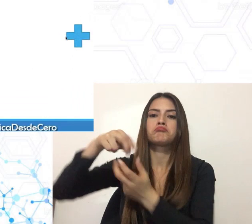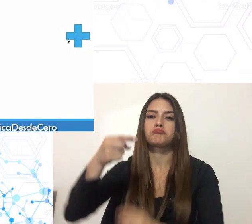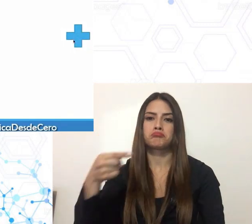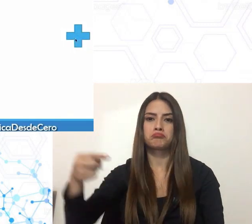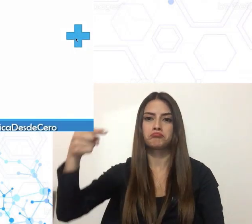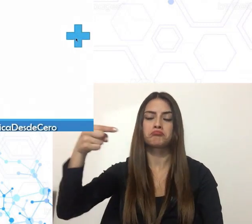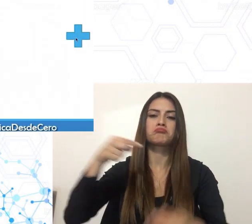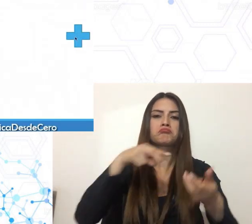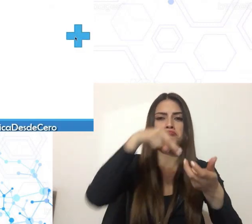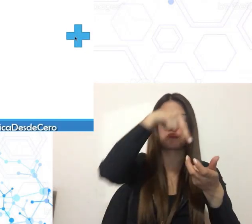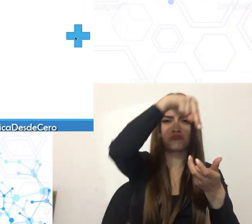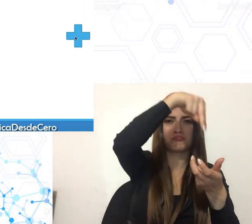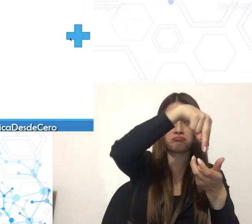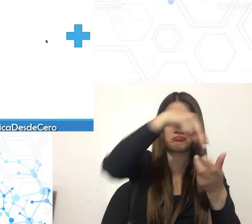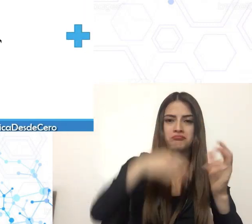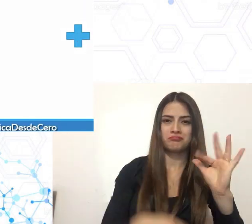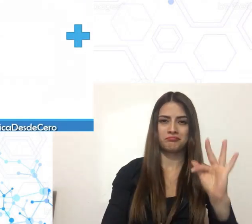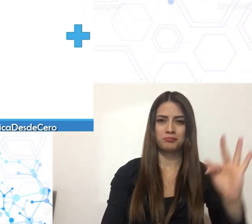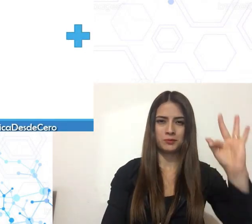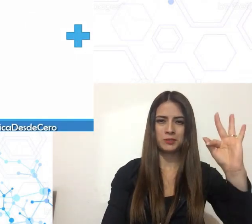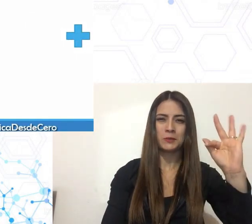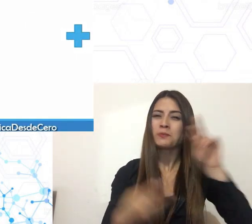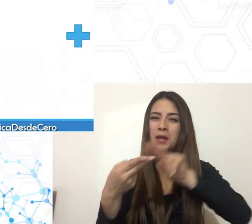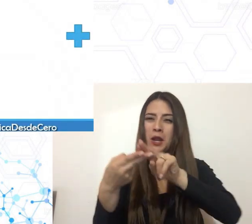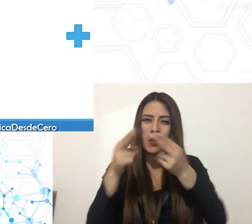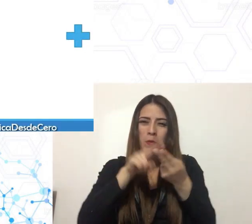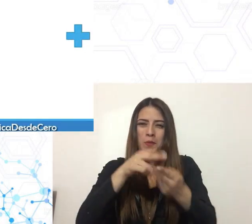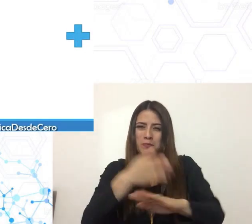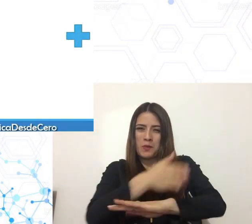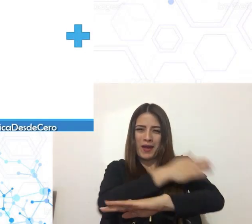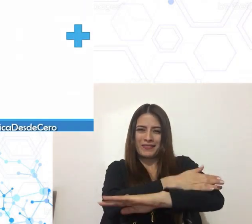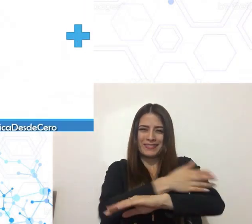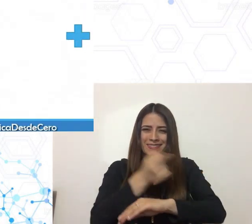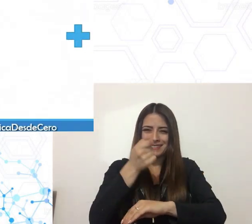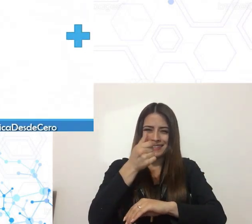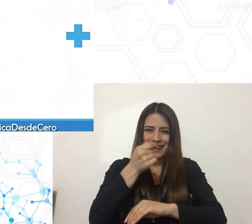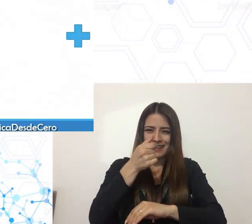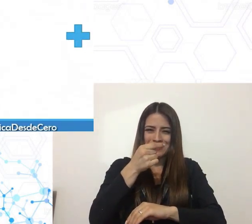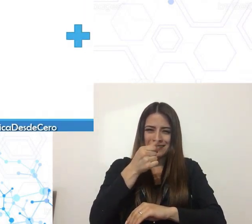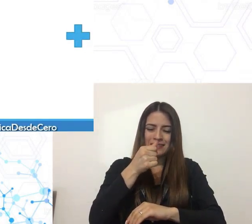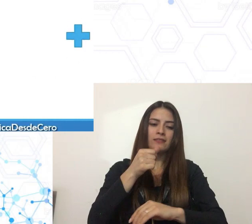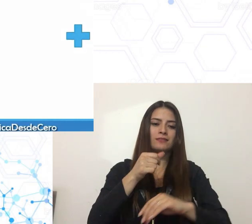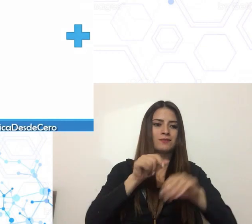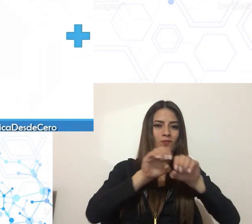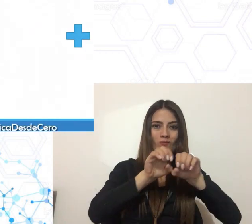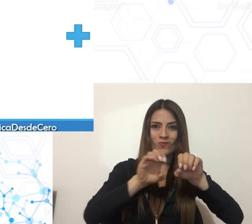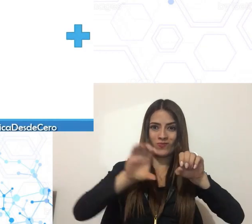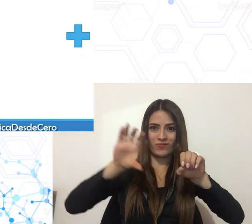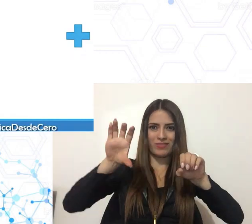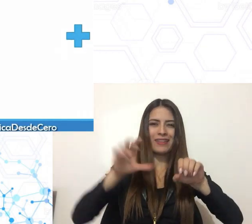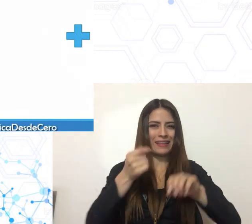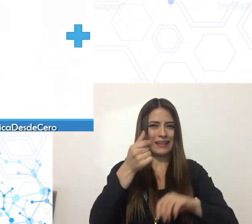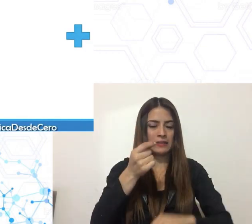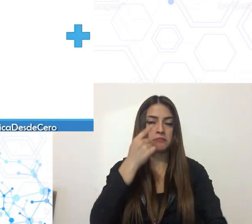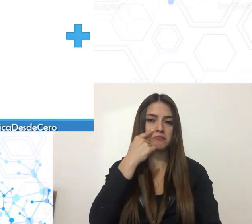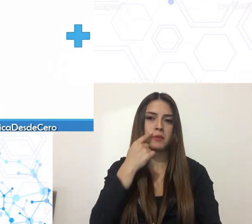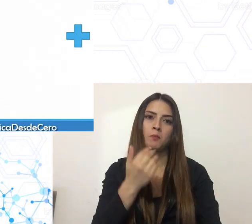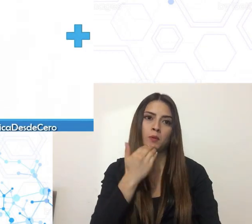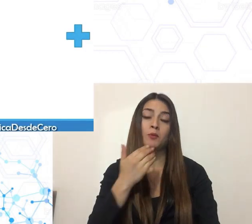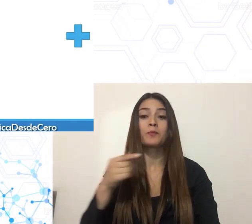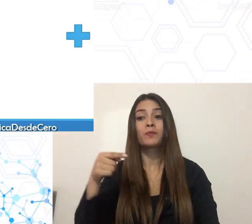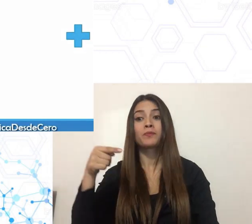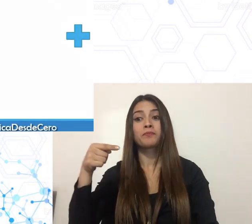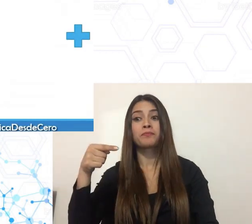carga positivamente. ¿Qué vamos a observar? Vamos a observar lo mismo que veíamos ahorita en la presentación del tubo